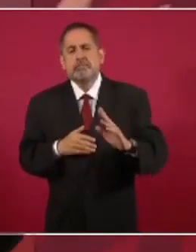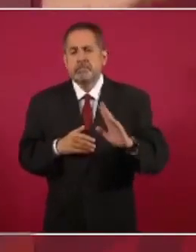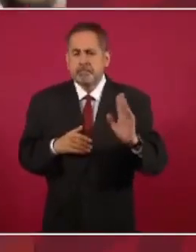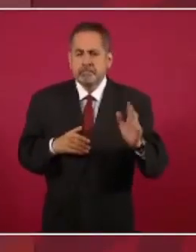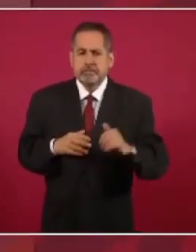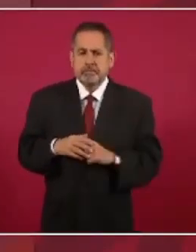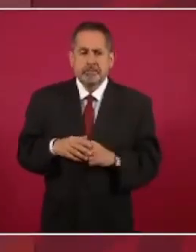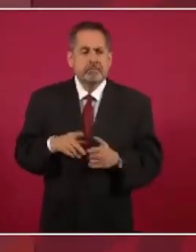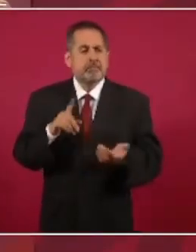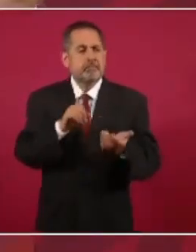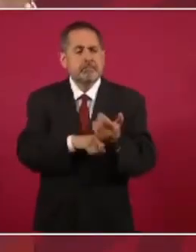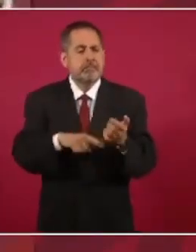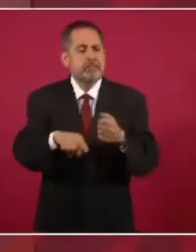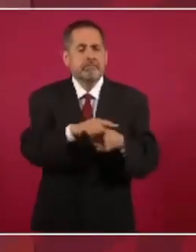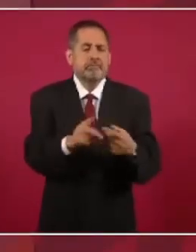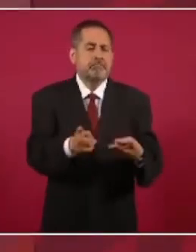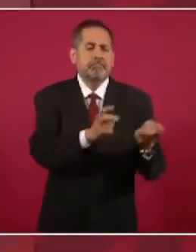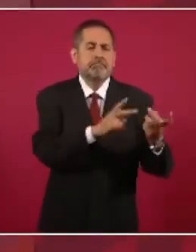Guachicoleros